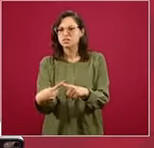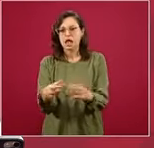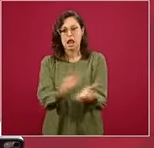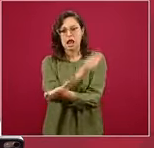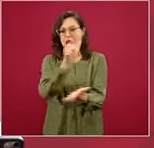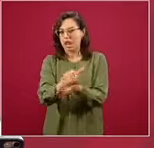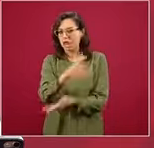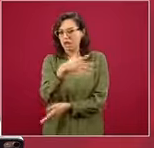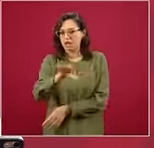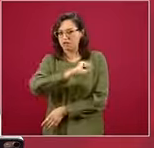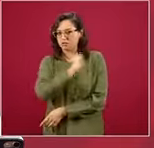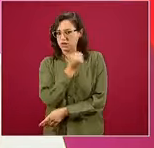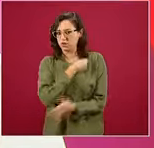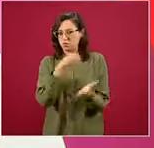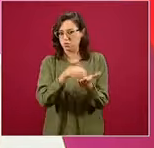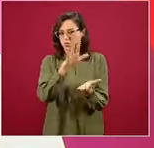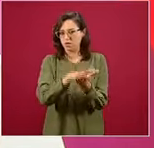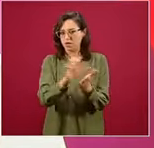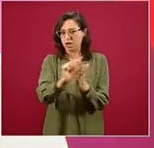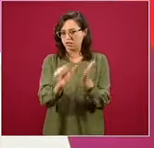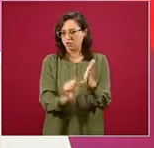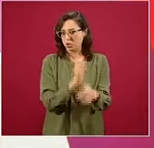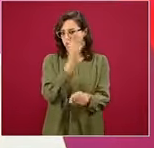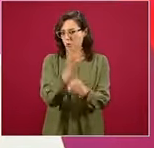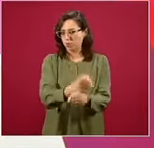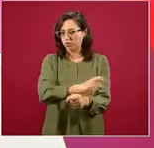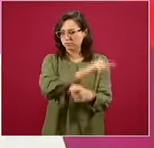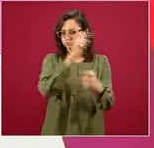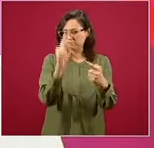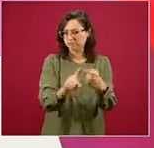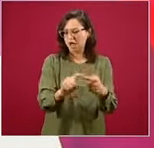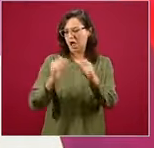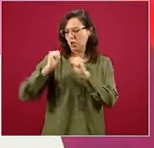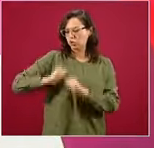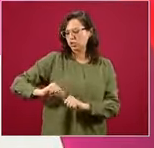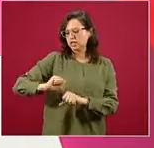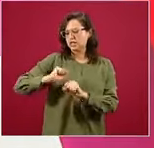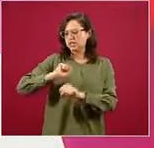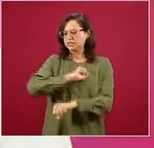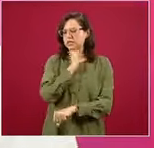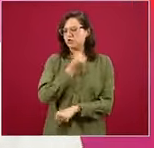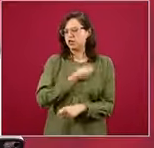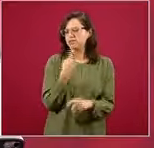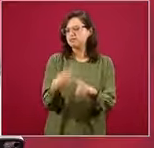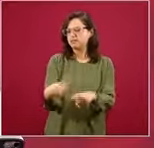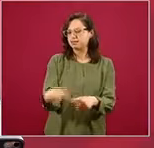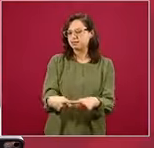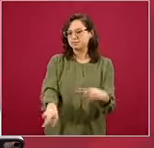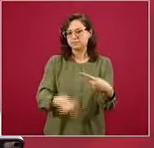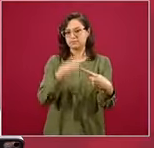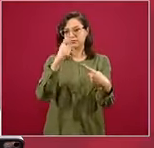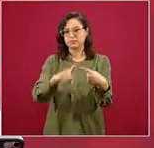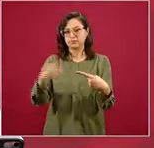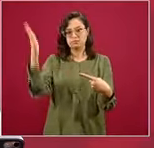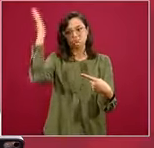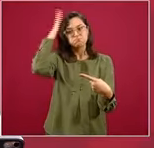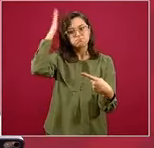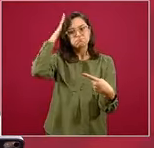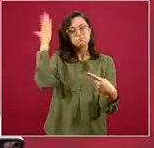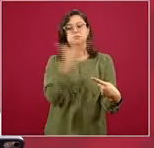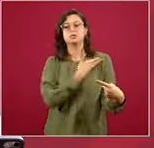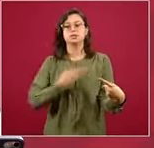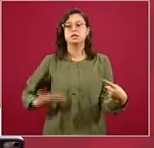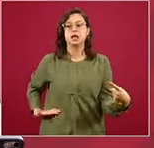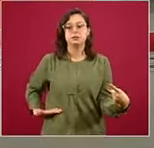Salud. En su artículo 4 dice: son autoridades sanitarias las siguientes. Número 1, el presidente de